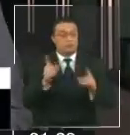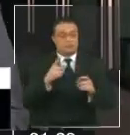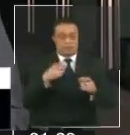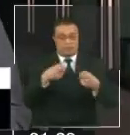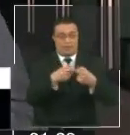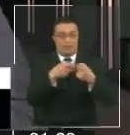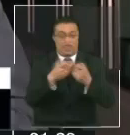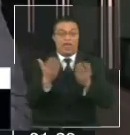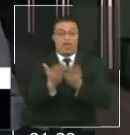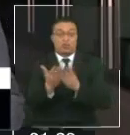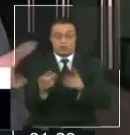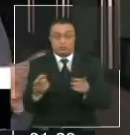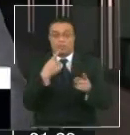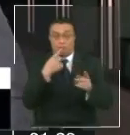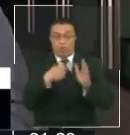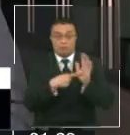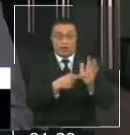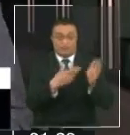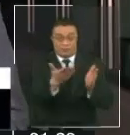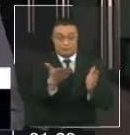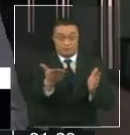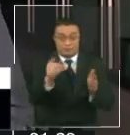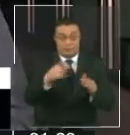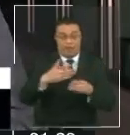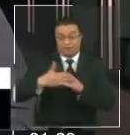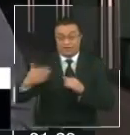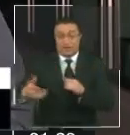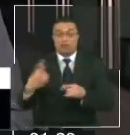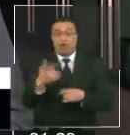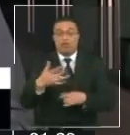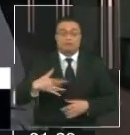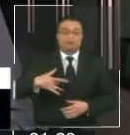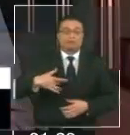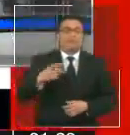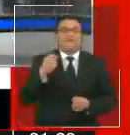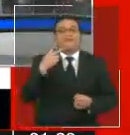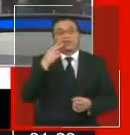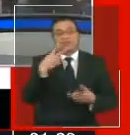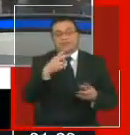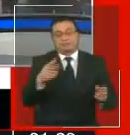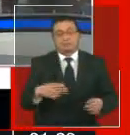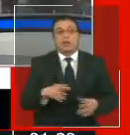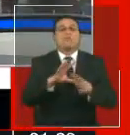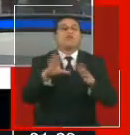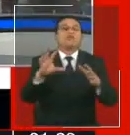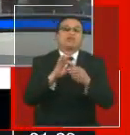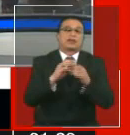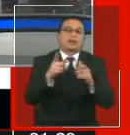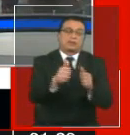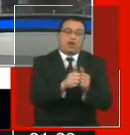educacional que ustedes mostraban y en las cosas que al final le tocan la vida a la gente. Andrés Velasco, muchísimas gracias por